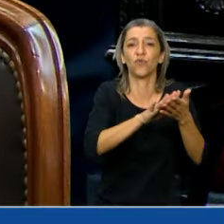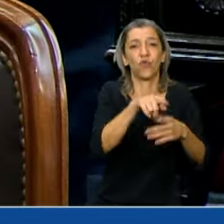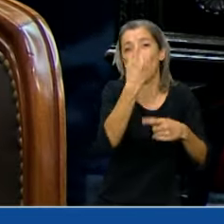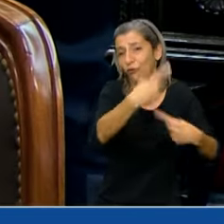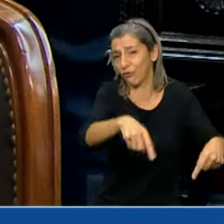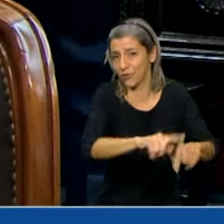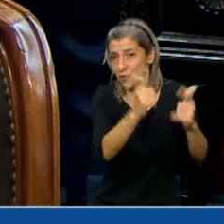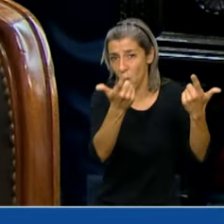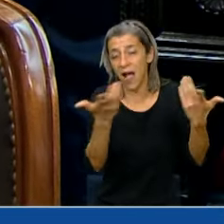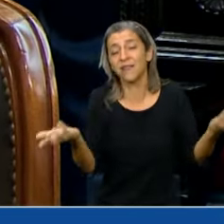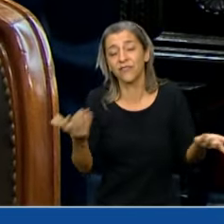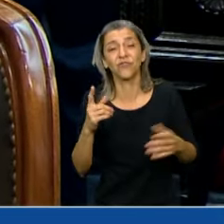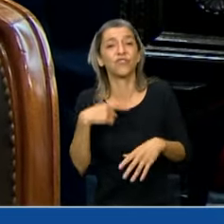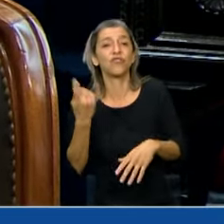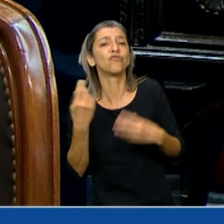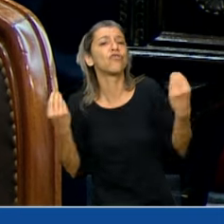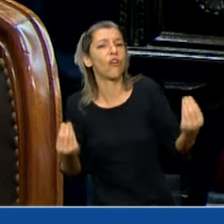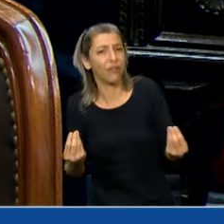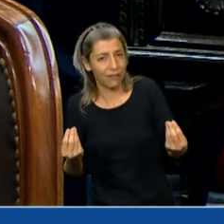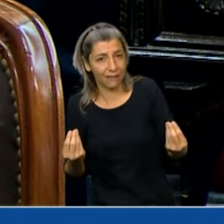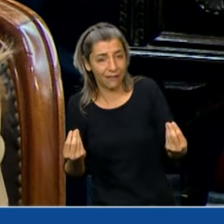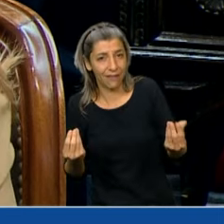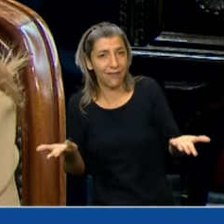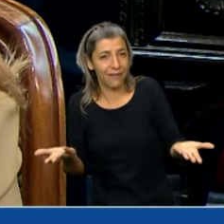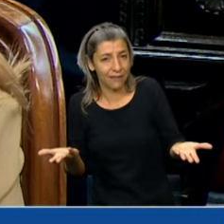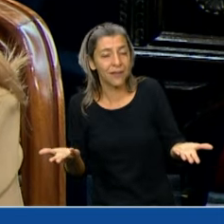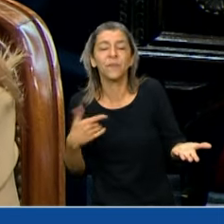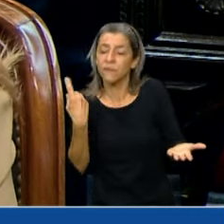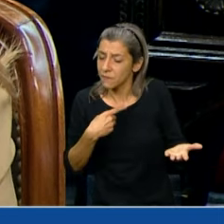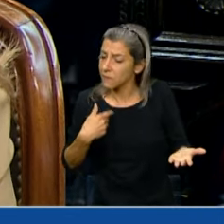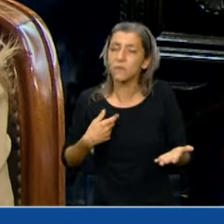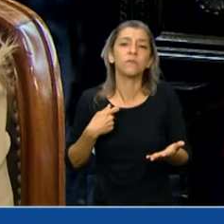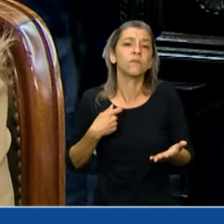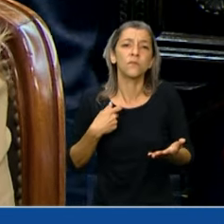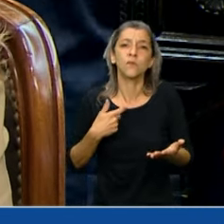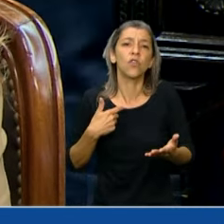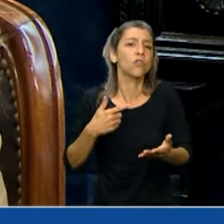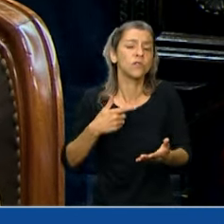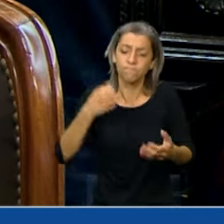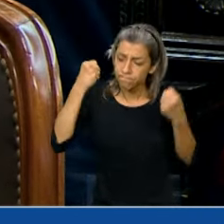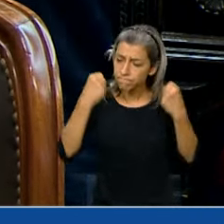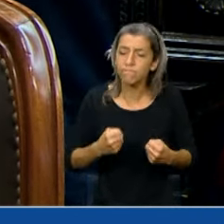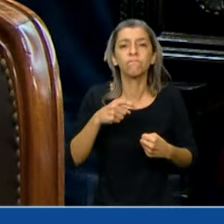aprobar o rechazar nosotros vamos a insistir con nuestra media sanción y así